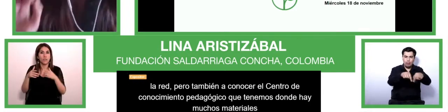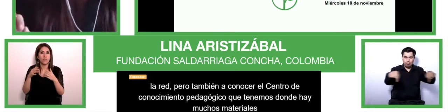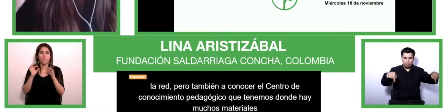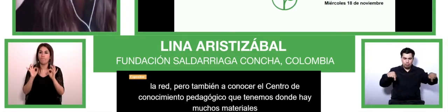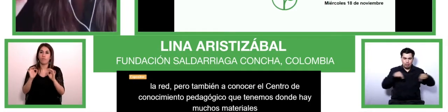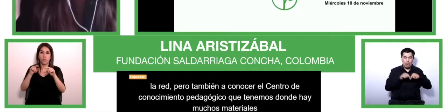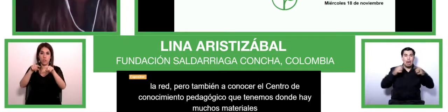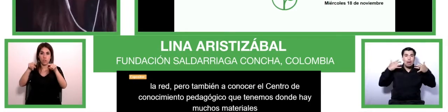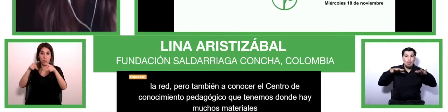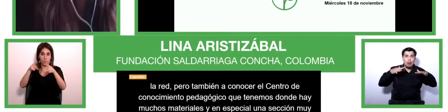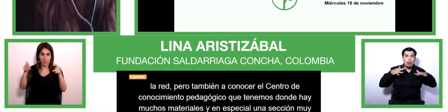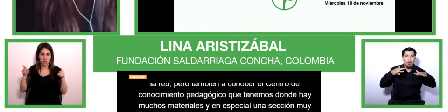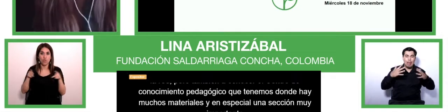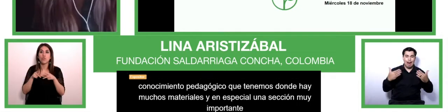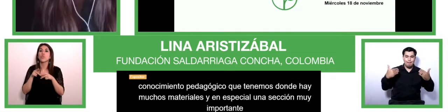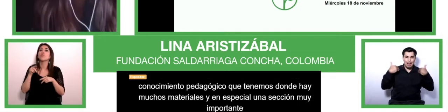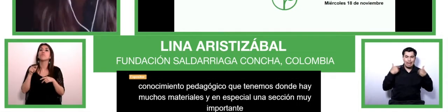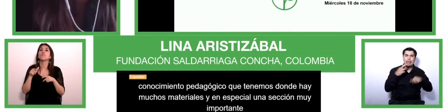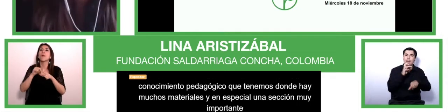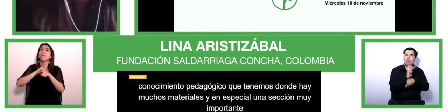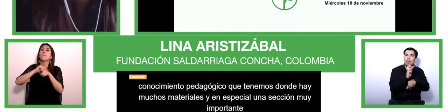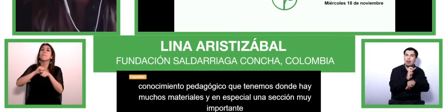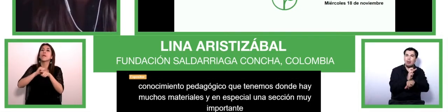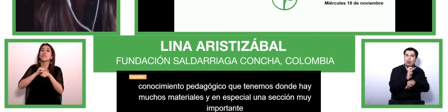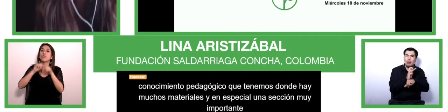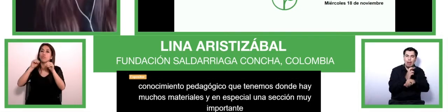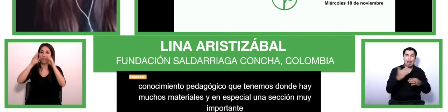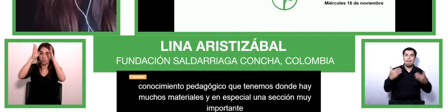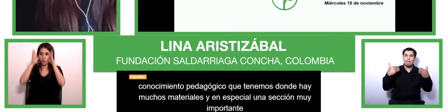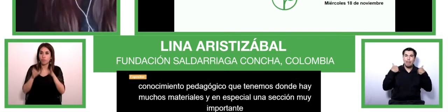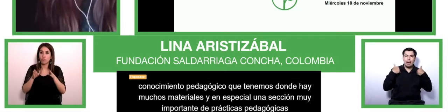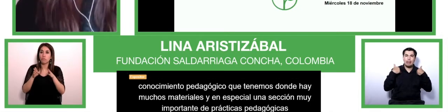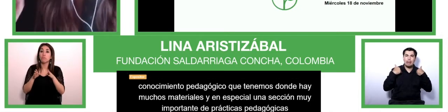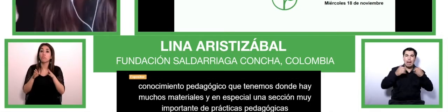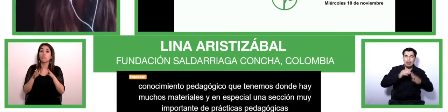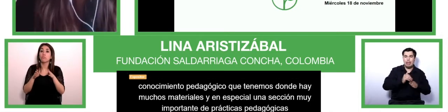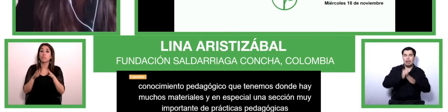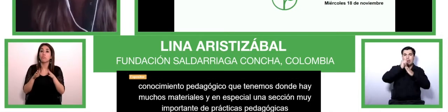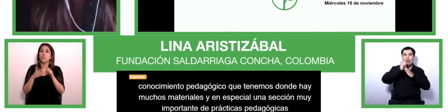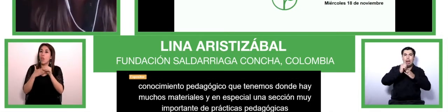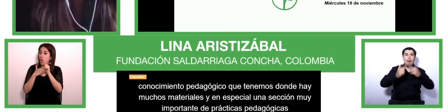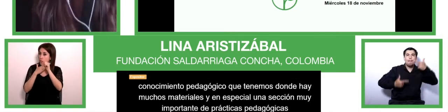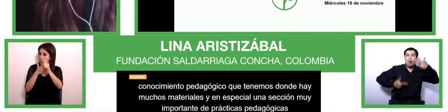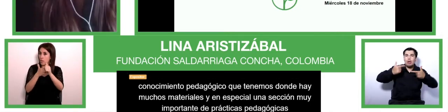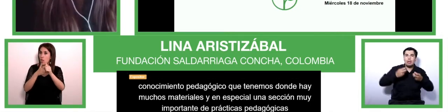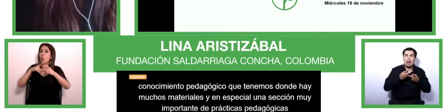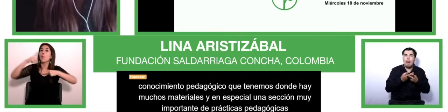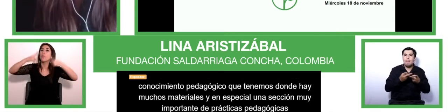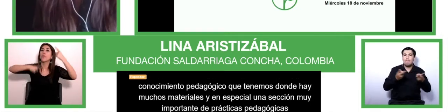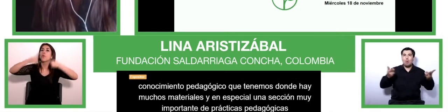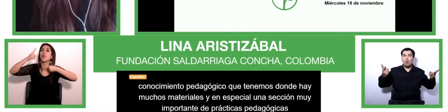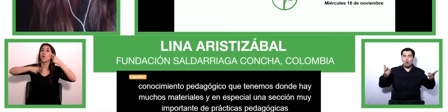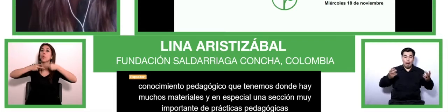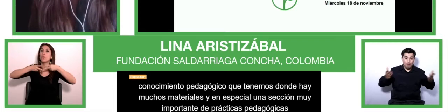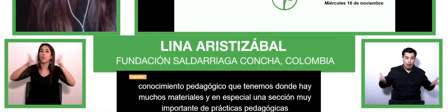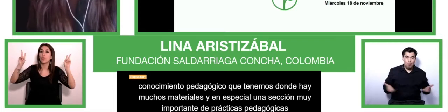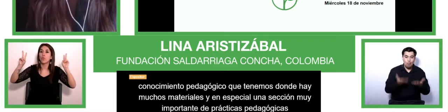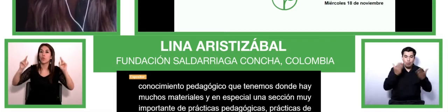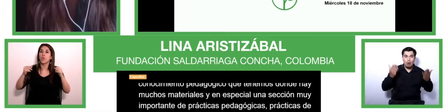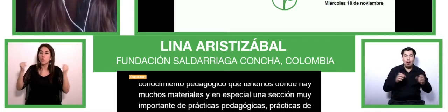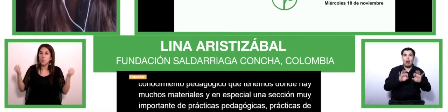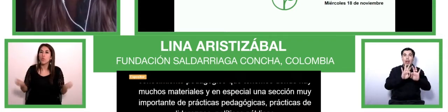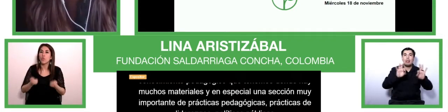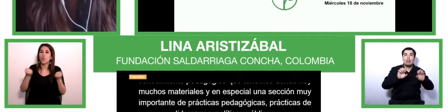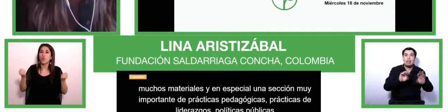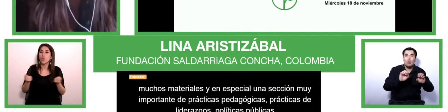muy importante de prácticas pedagógicas, prácticas de liderazgo, políticas públicas para